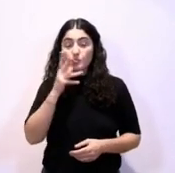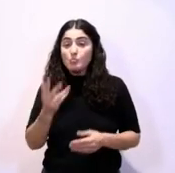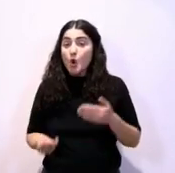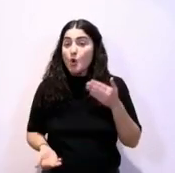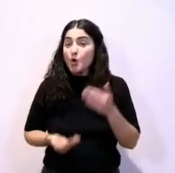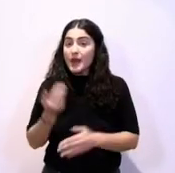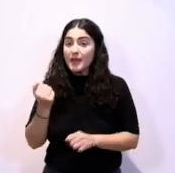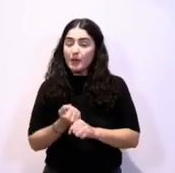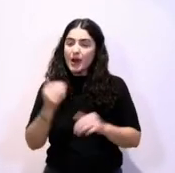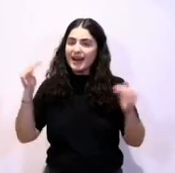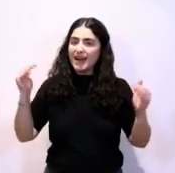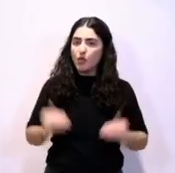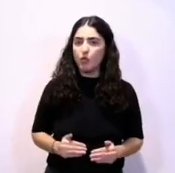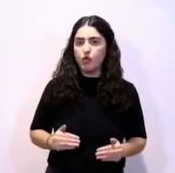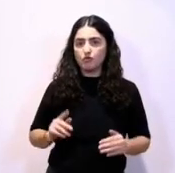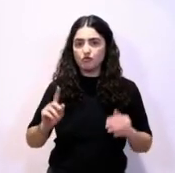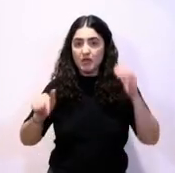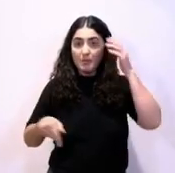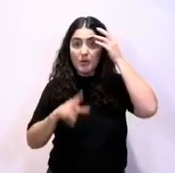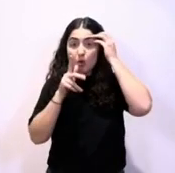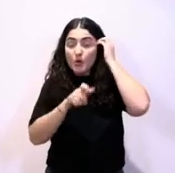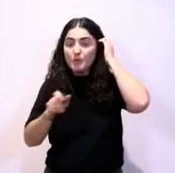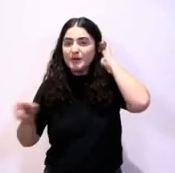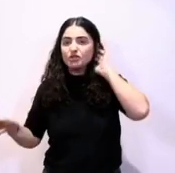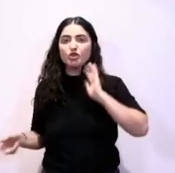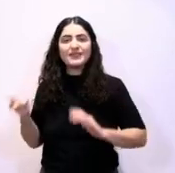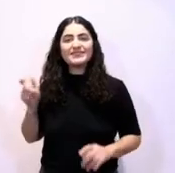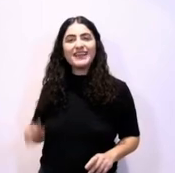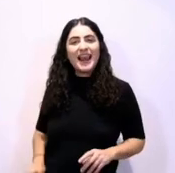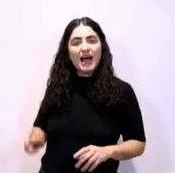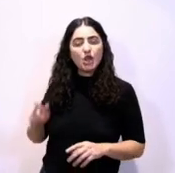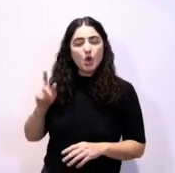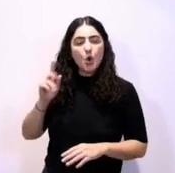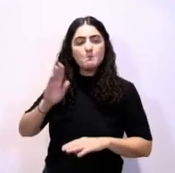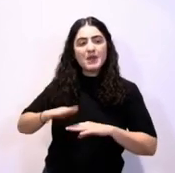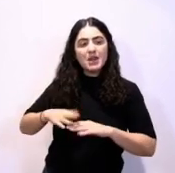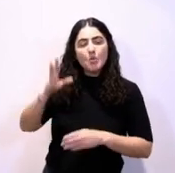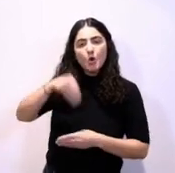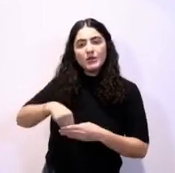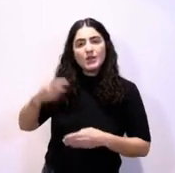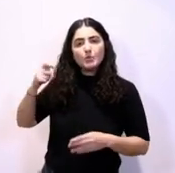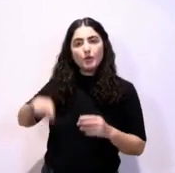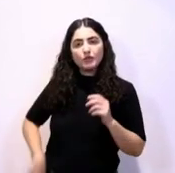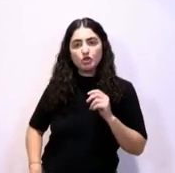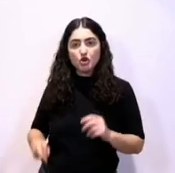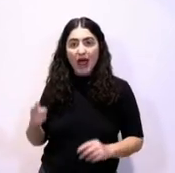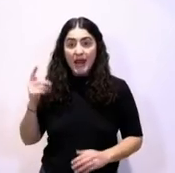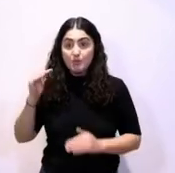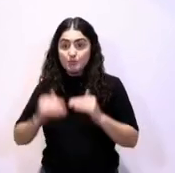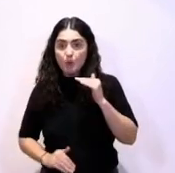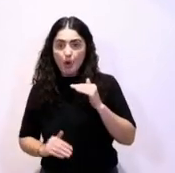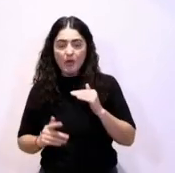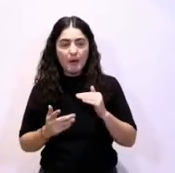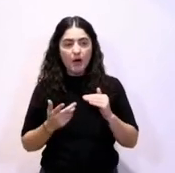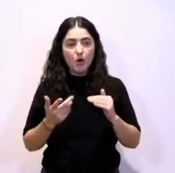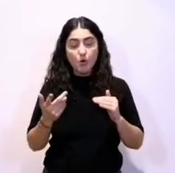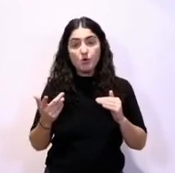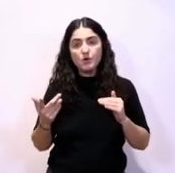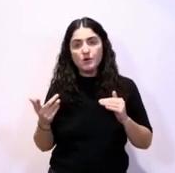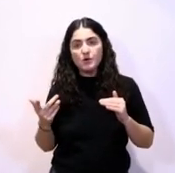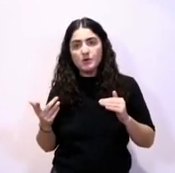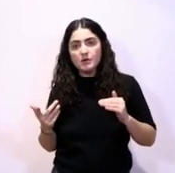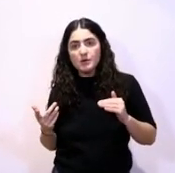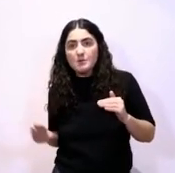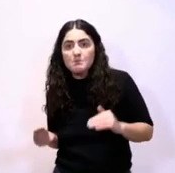esas personas que cobran por debajo del salario mínimo interprofesional verán incrementadas sus retribuciones, porque tienen contratos a tiempo